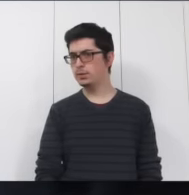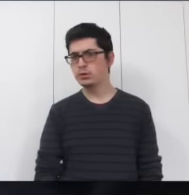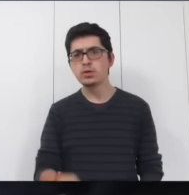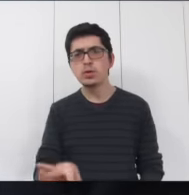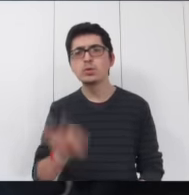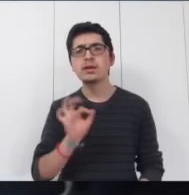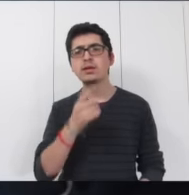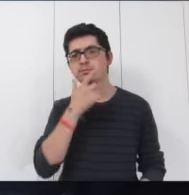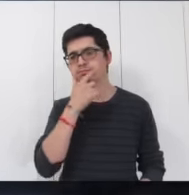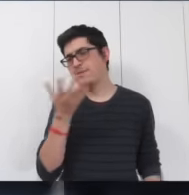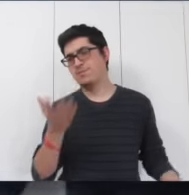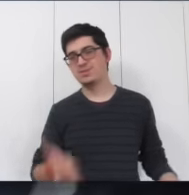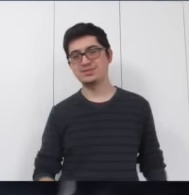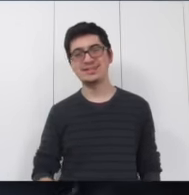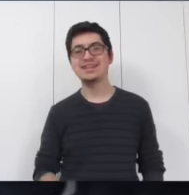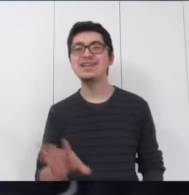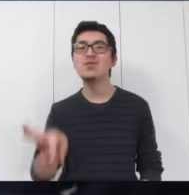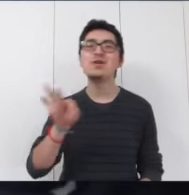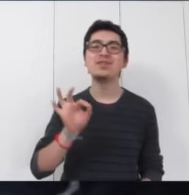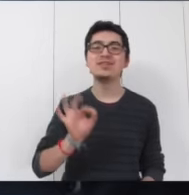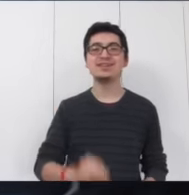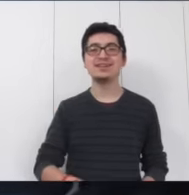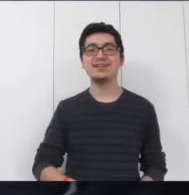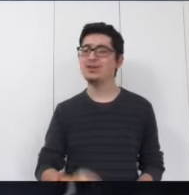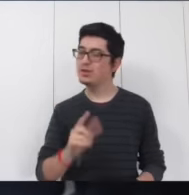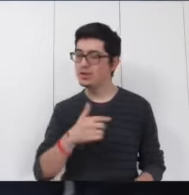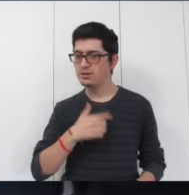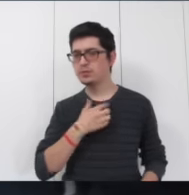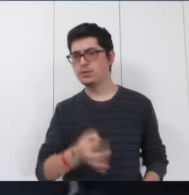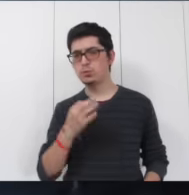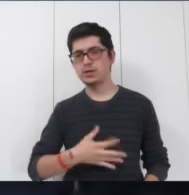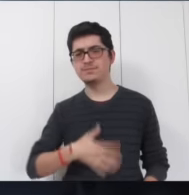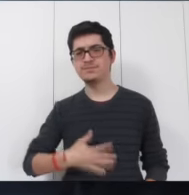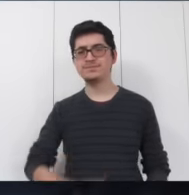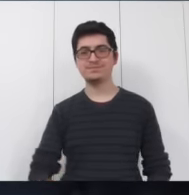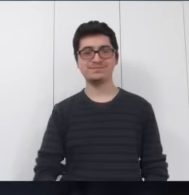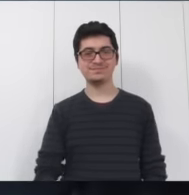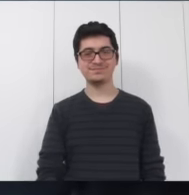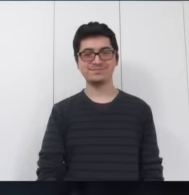¿Todavía no has elegido una respuesta? Vamos, elige algo. Estoy seguro que te va a gustar.